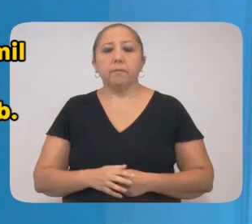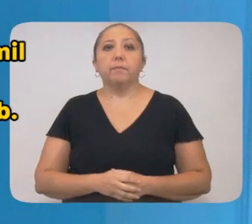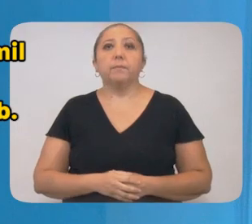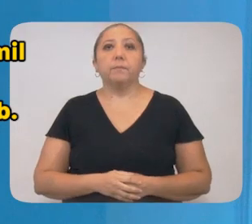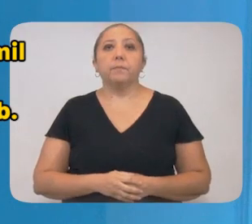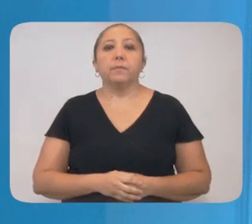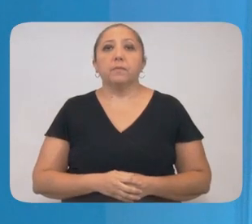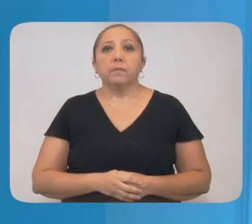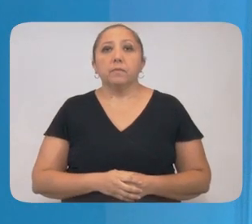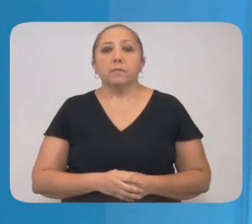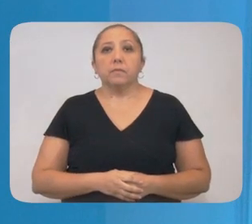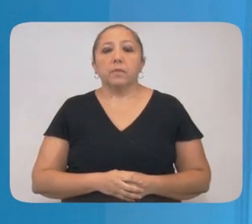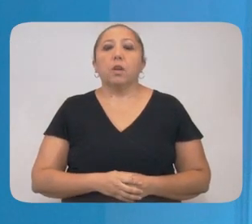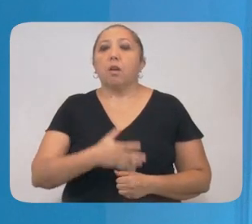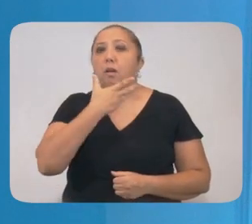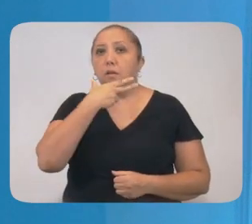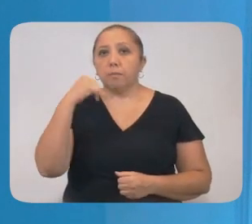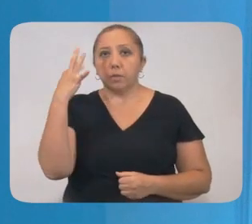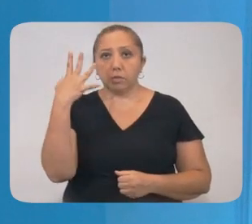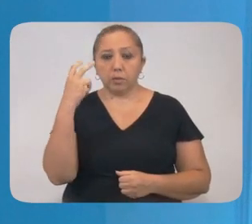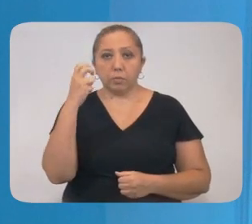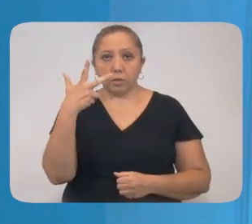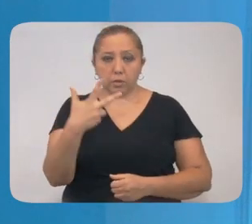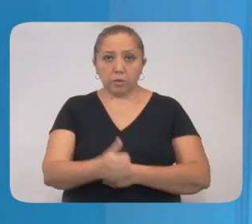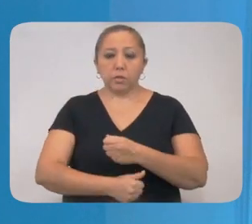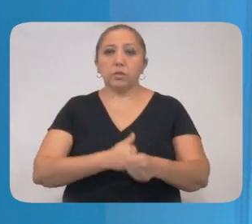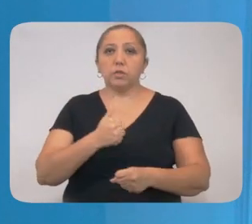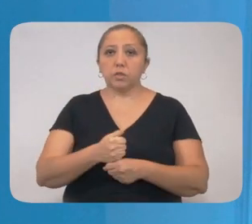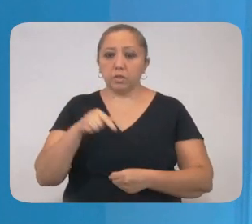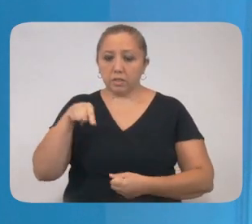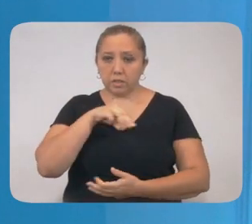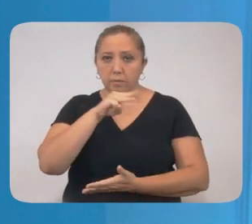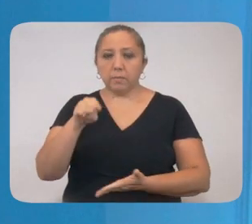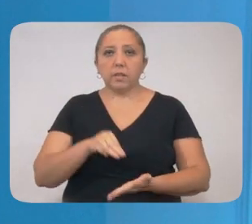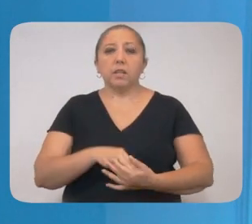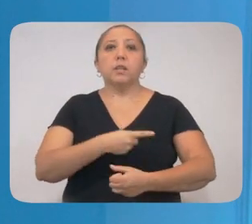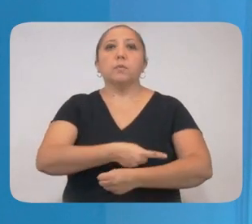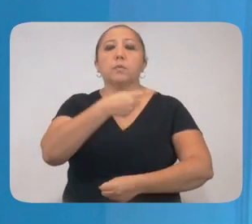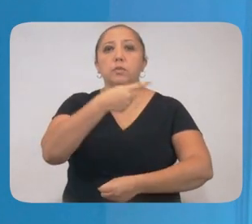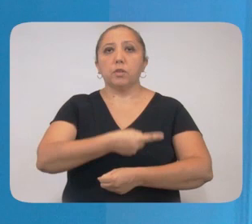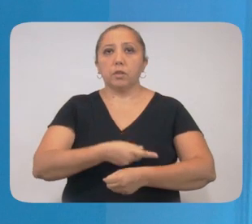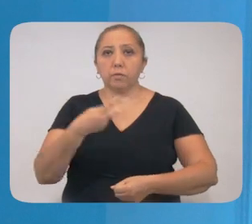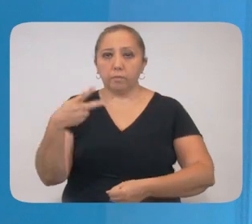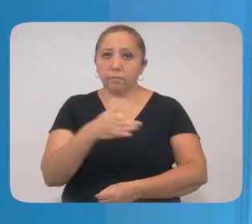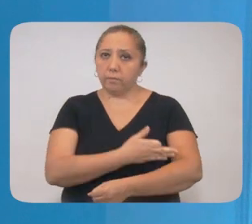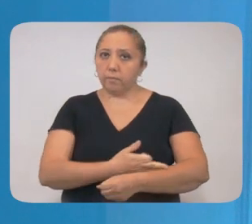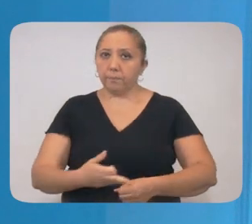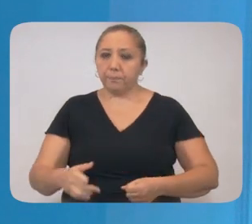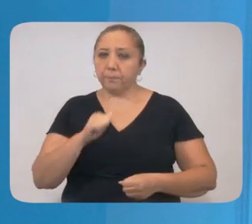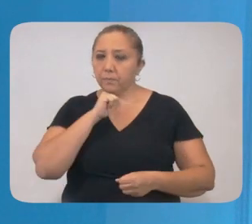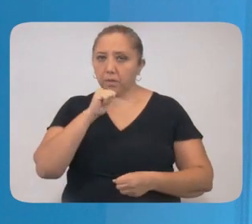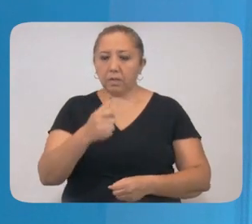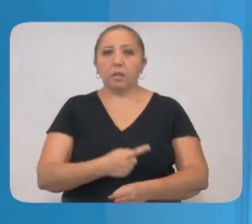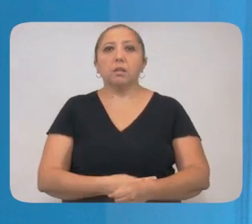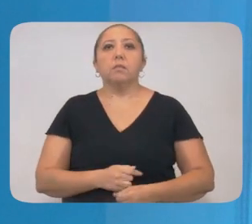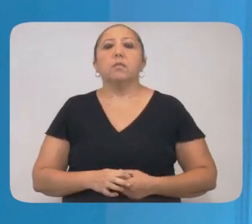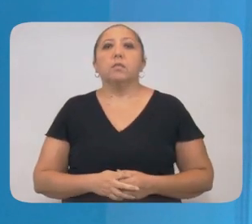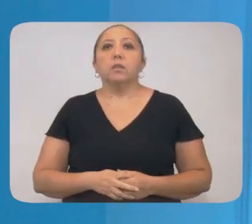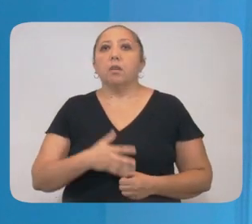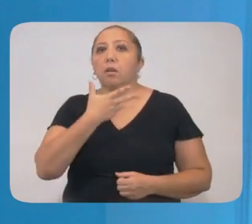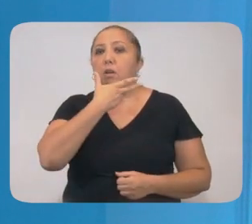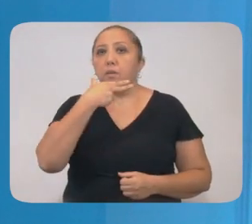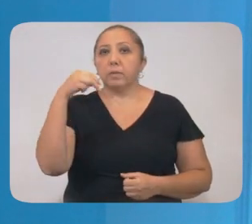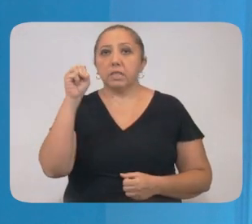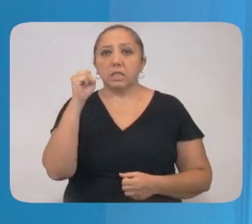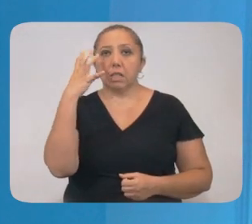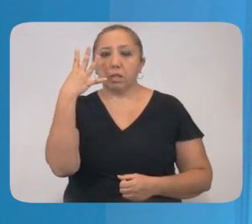síntomas. Hombre de 58 años de Mérida con hipertensión, sus contactos se reportan asintomáticos. Hombre